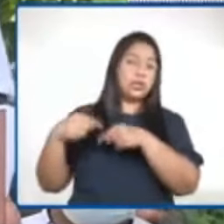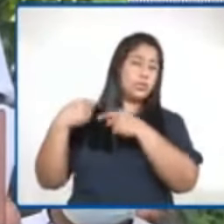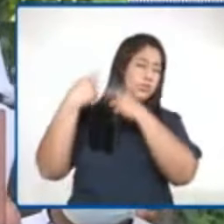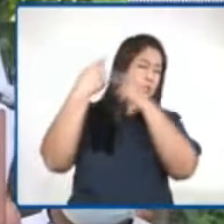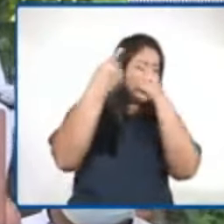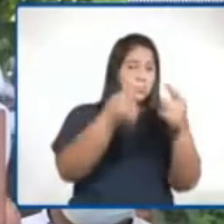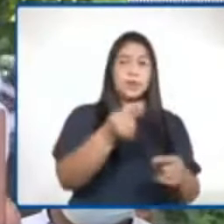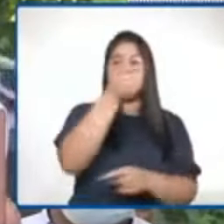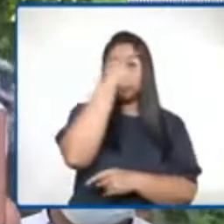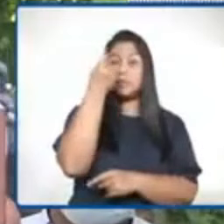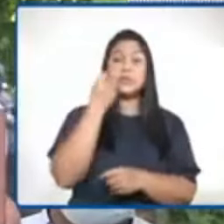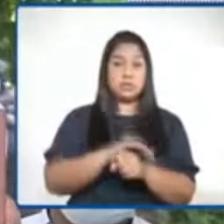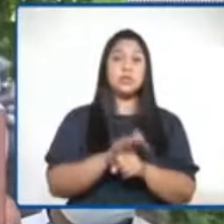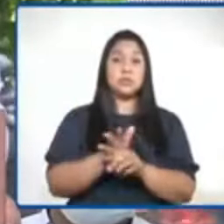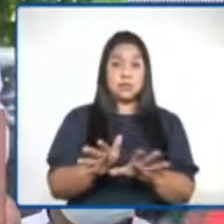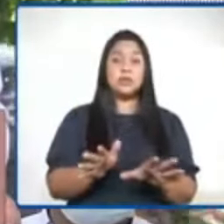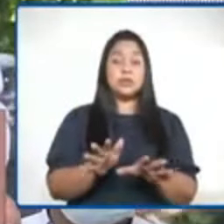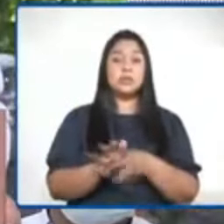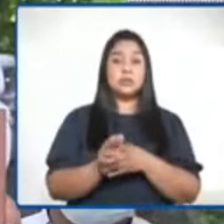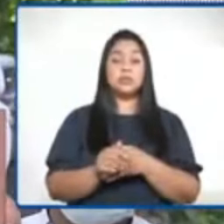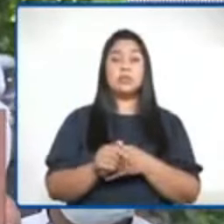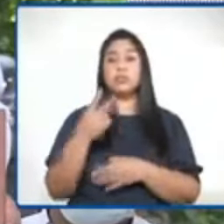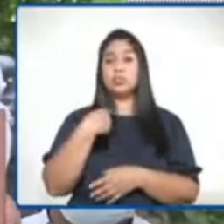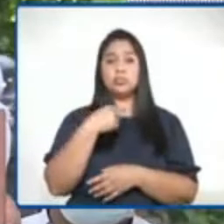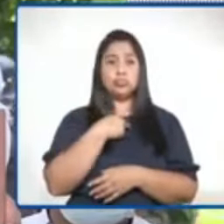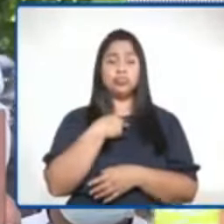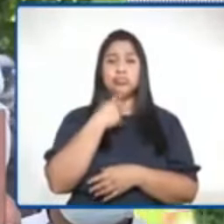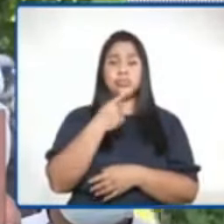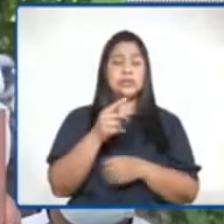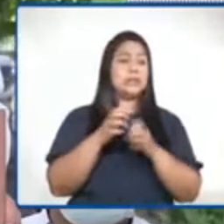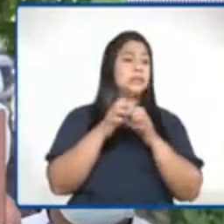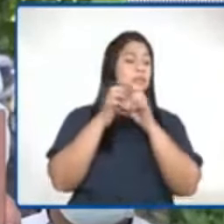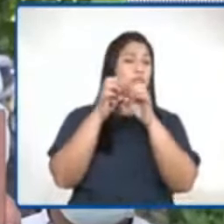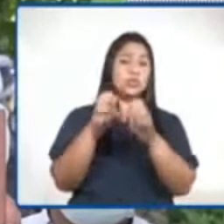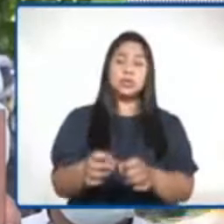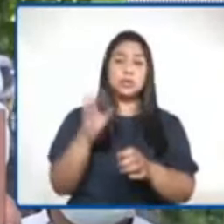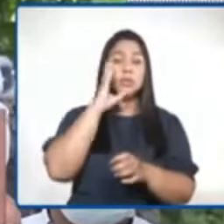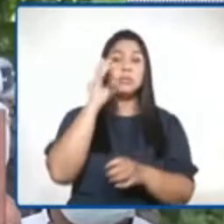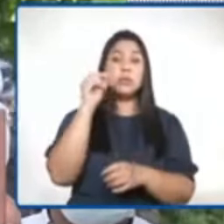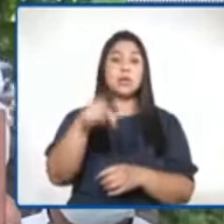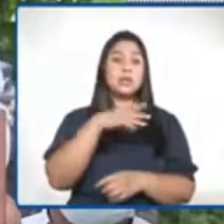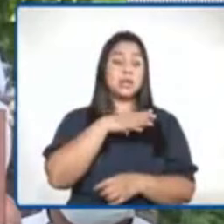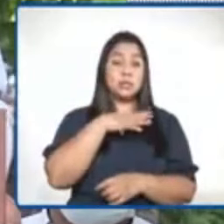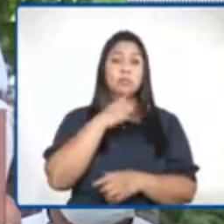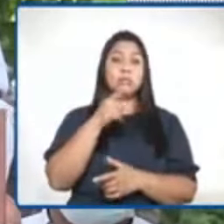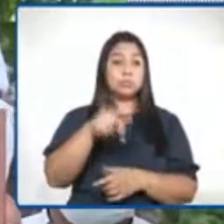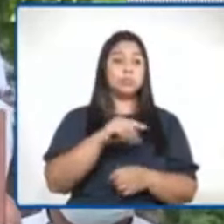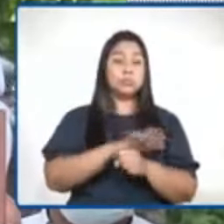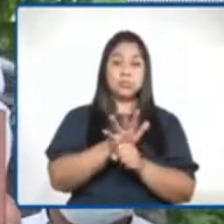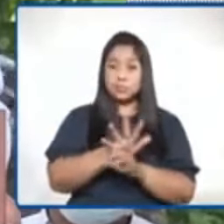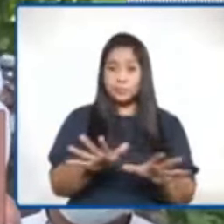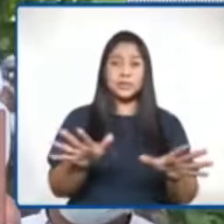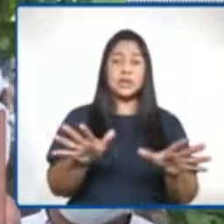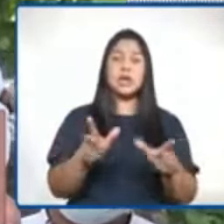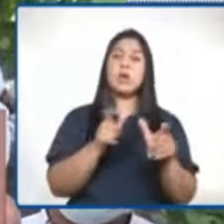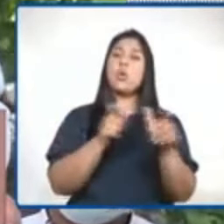pandemia. Hemos hecho nuestro mejor esfuerzo porque logremos que esta pandemia se controle, pero sobre todo